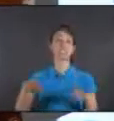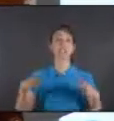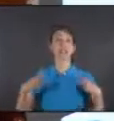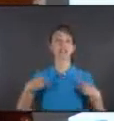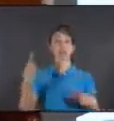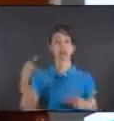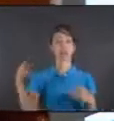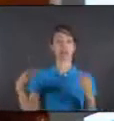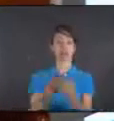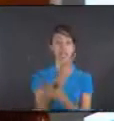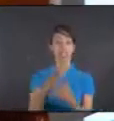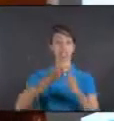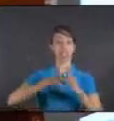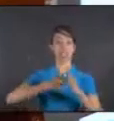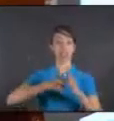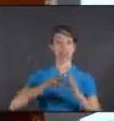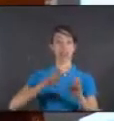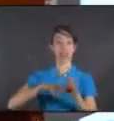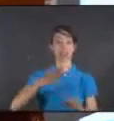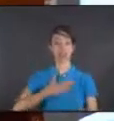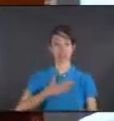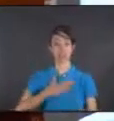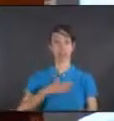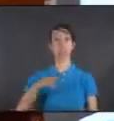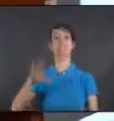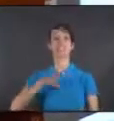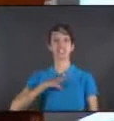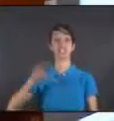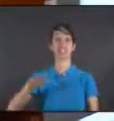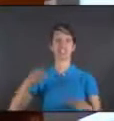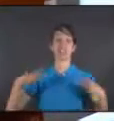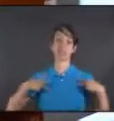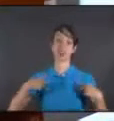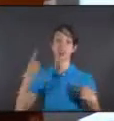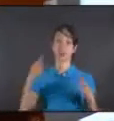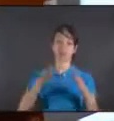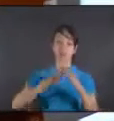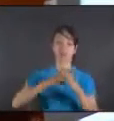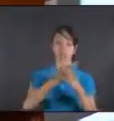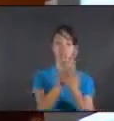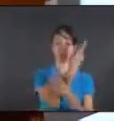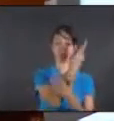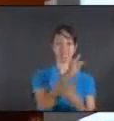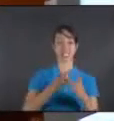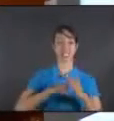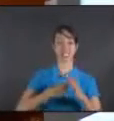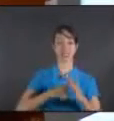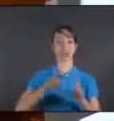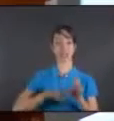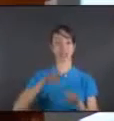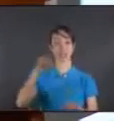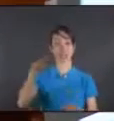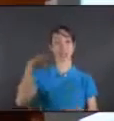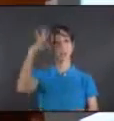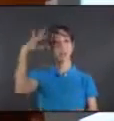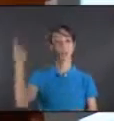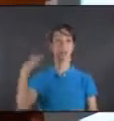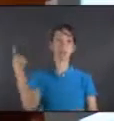había dejado un legado, pero se murió, se fue el 3 de mayo y yo lo lloré, lo